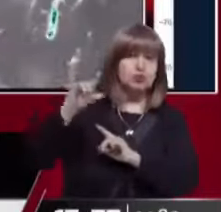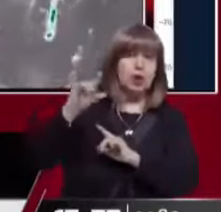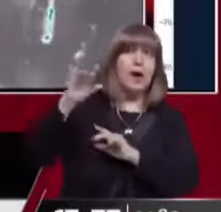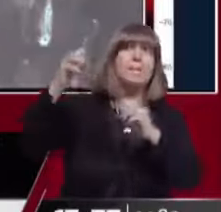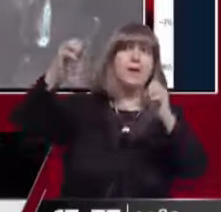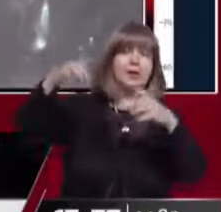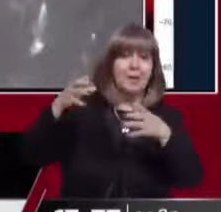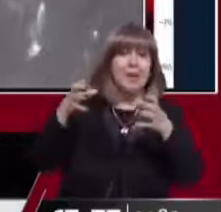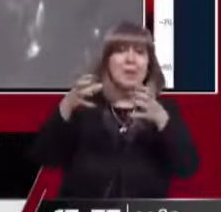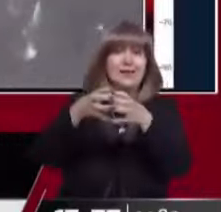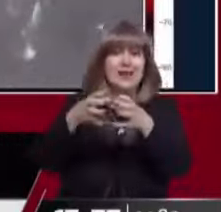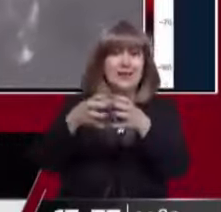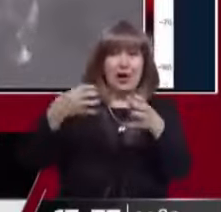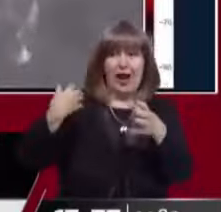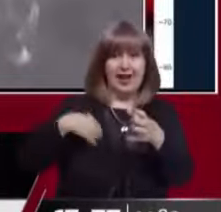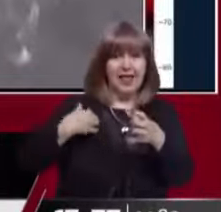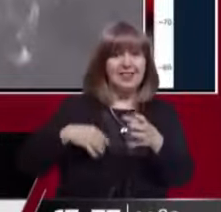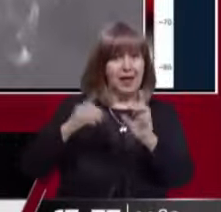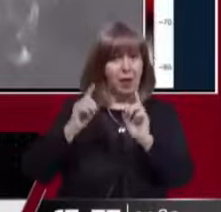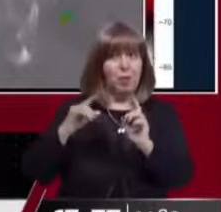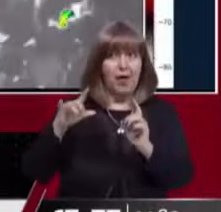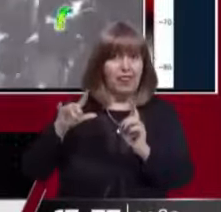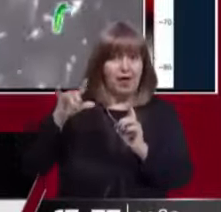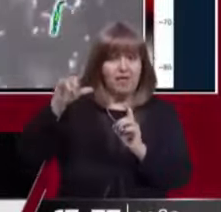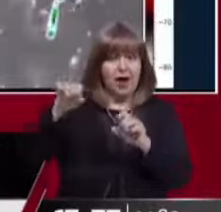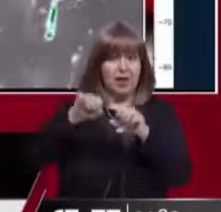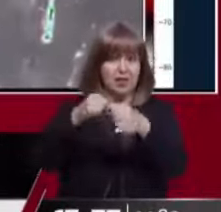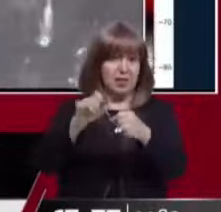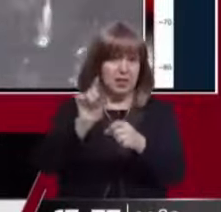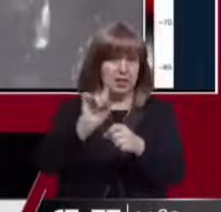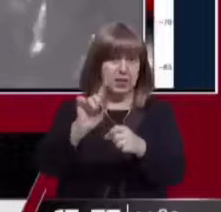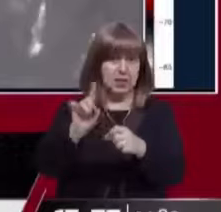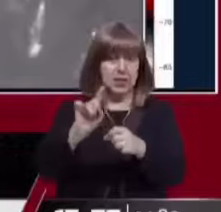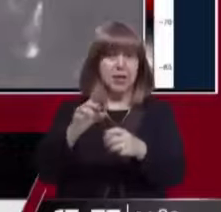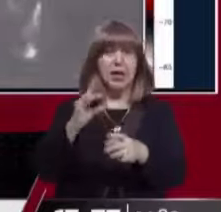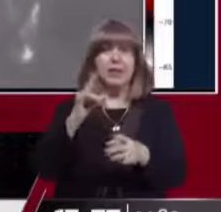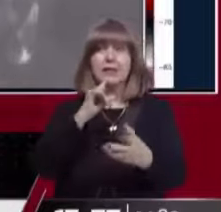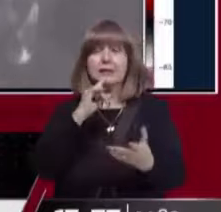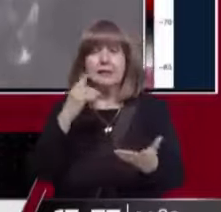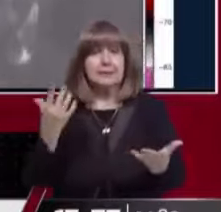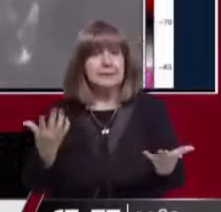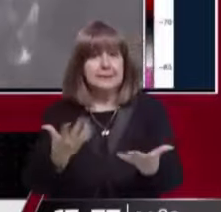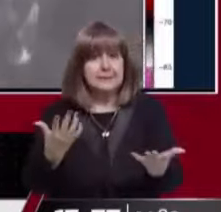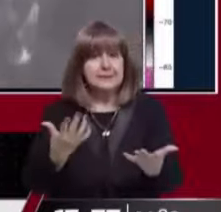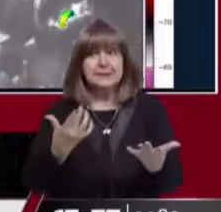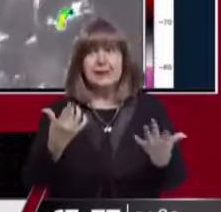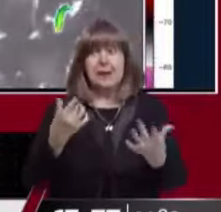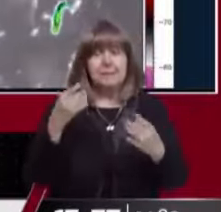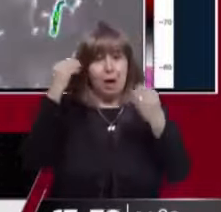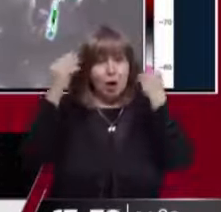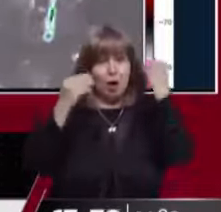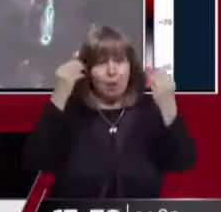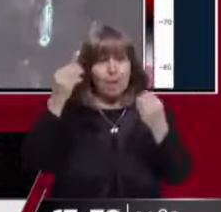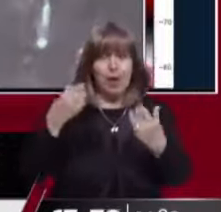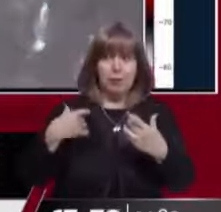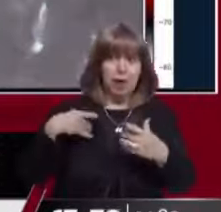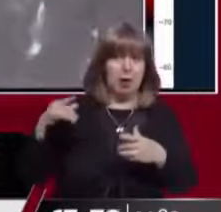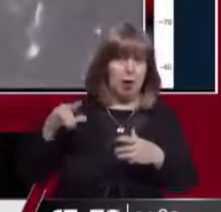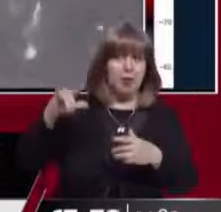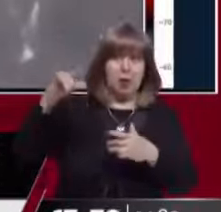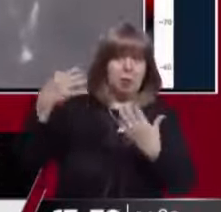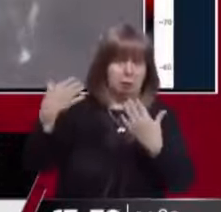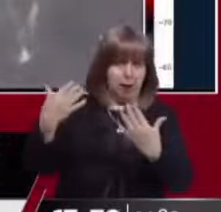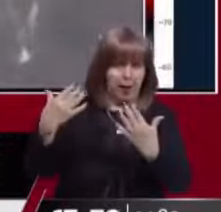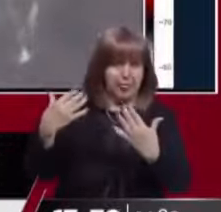selección, ¿no? Estaba la selección argentina de fútbol, sí, Leonel Scaloni estaba muy preocupado por esto, pero están sin problemas para